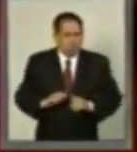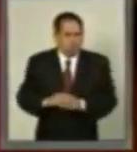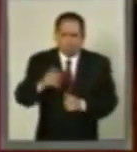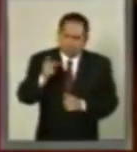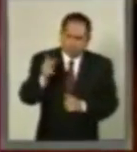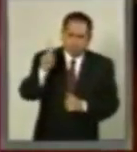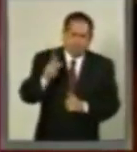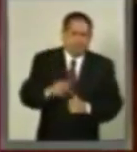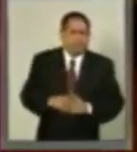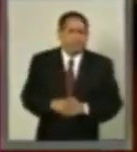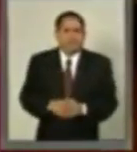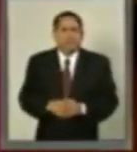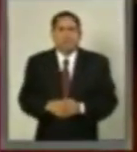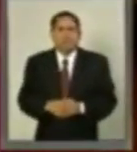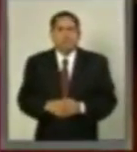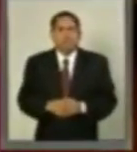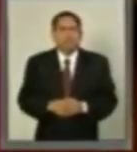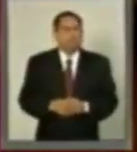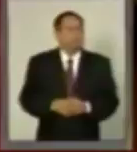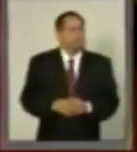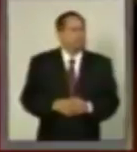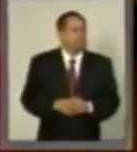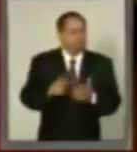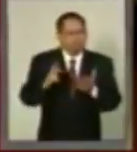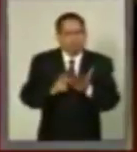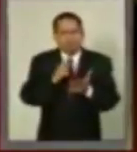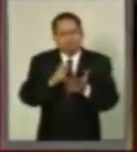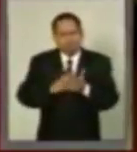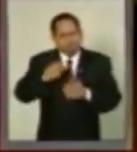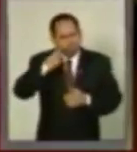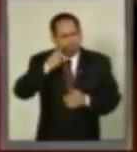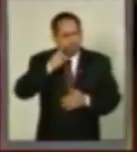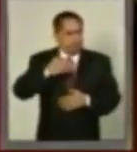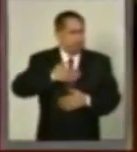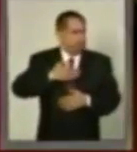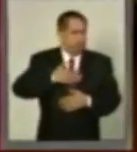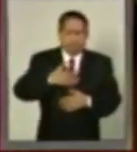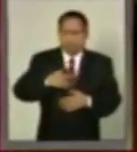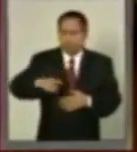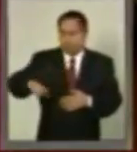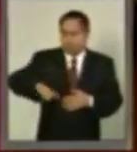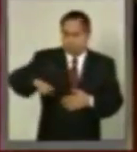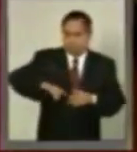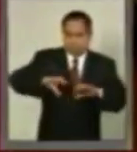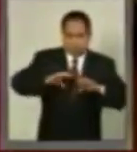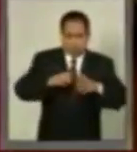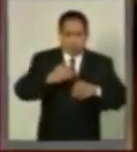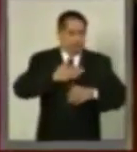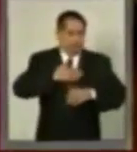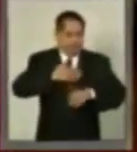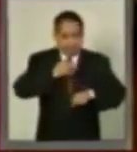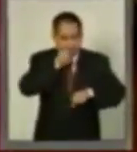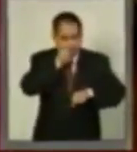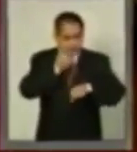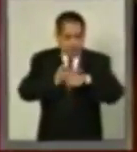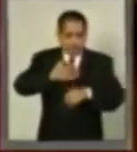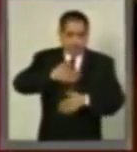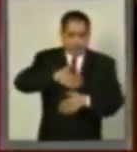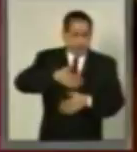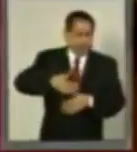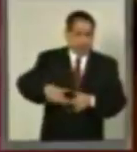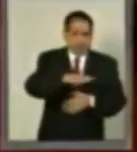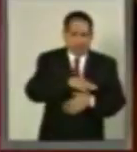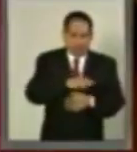Pero las más de las acciones que se hacen en este gobierno y en lo que toca a mi área